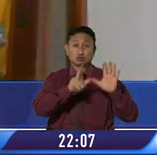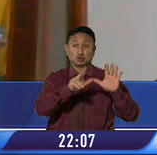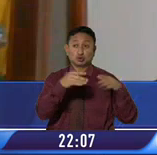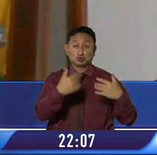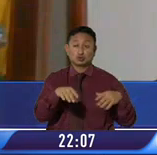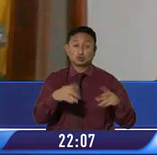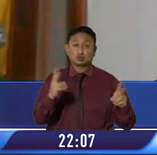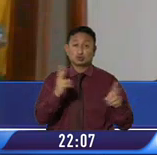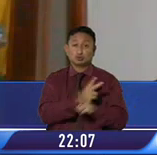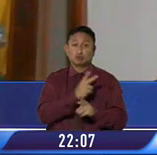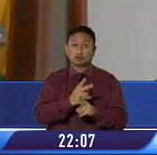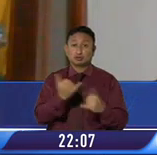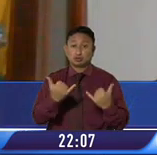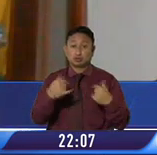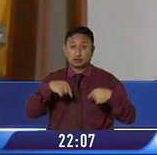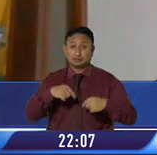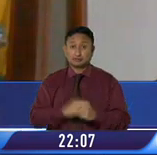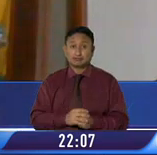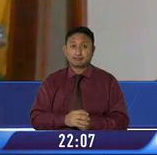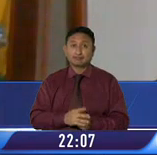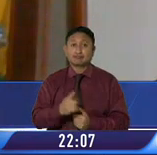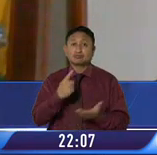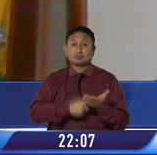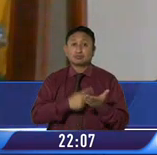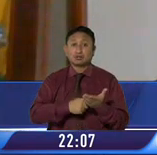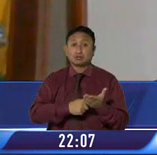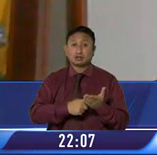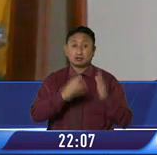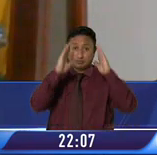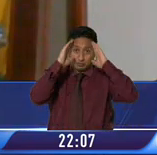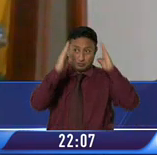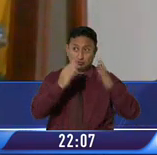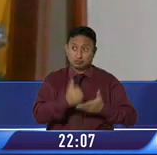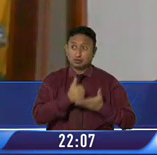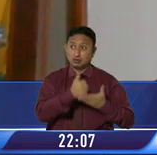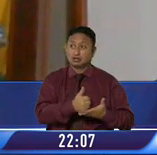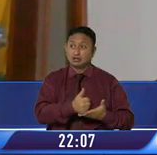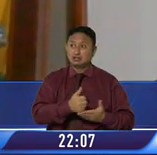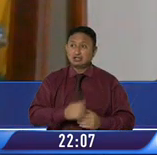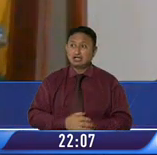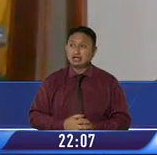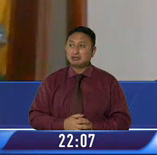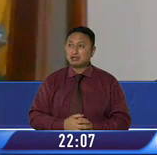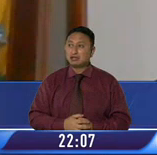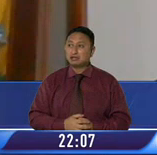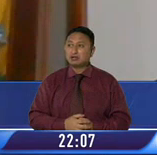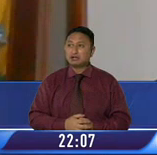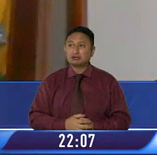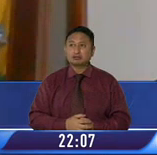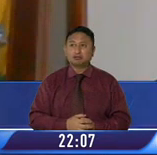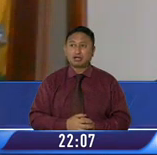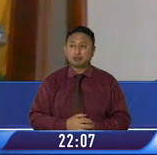En este momento están siendo atendidos, están siendo estabilizados para ser trasladados a